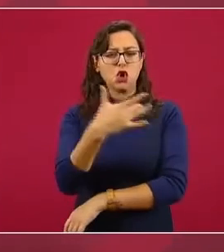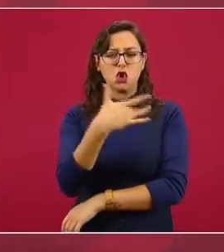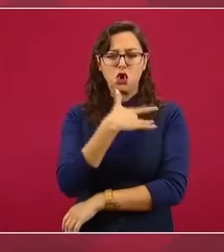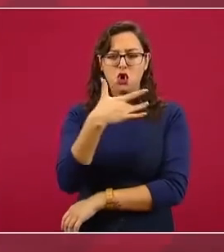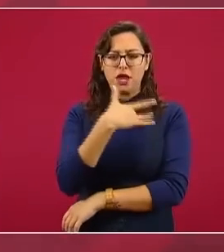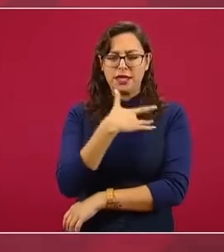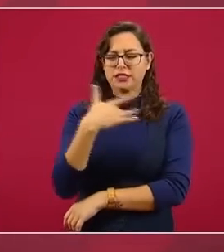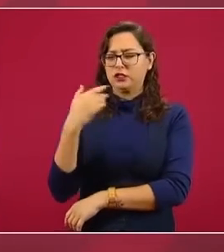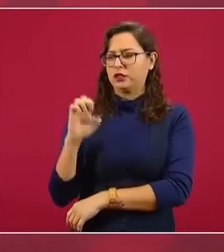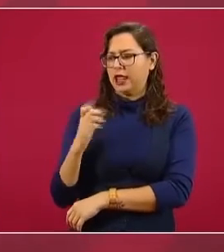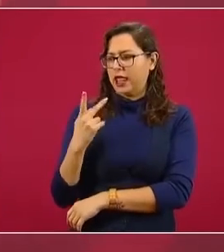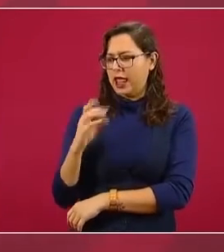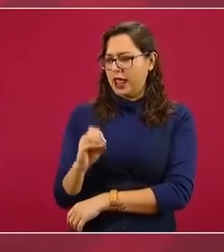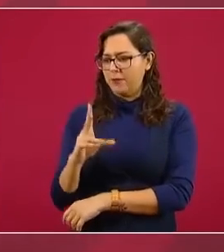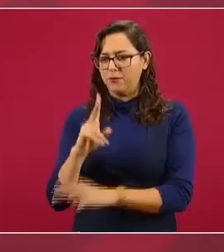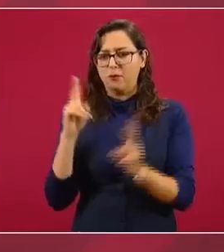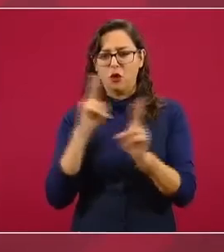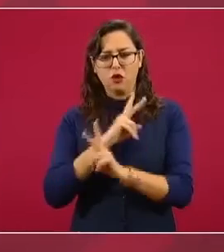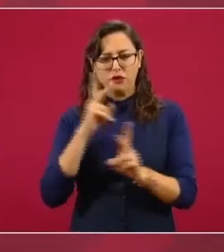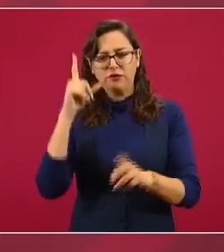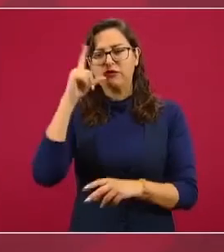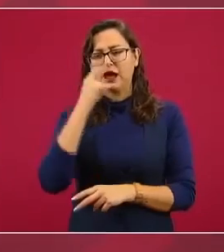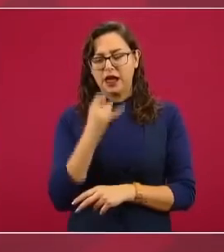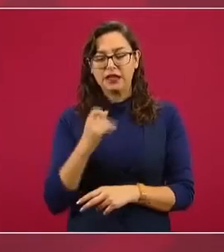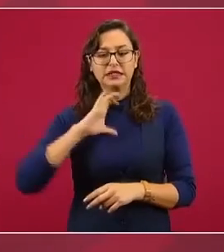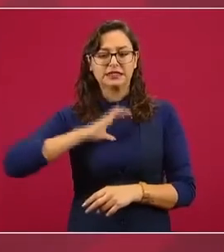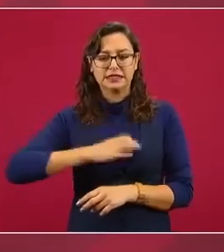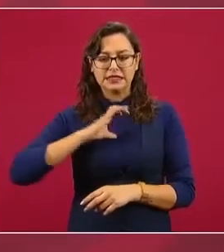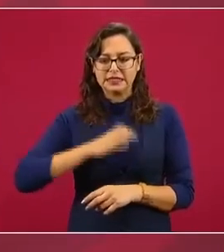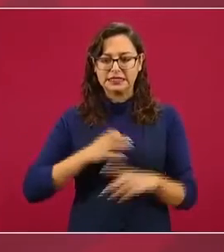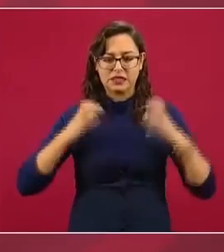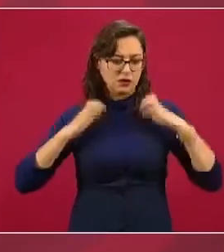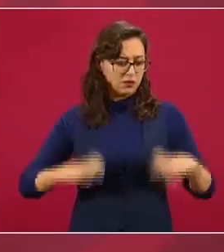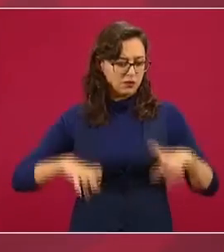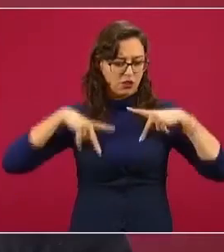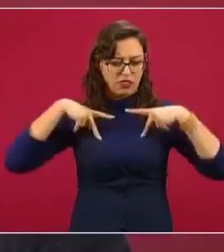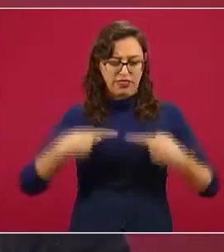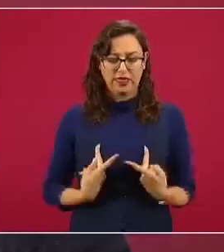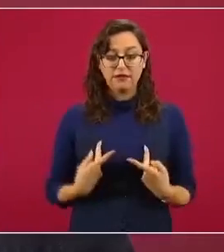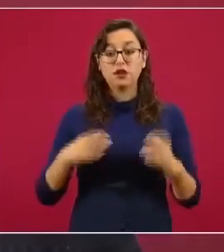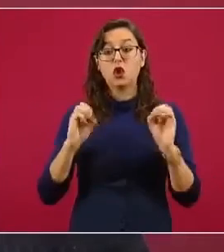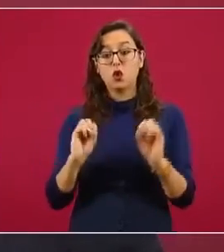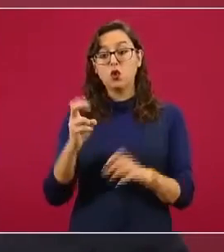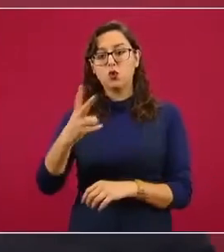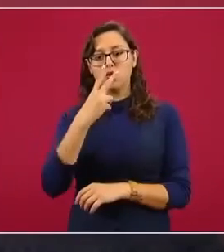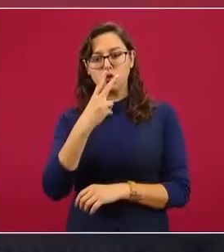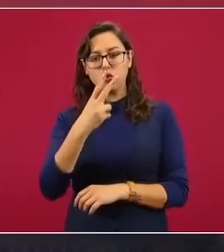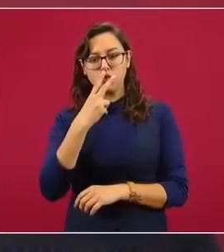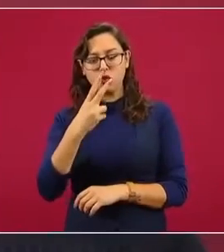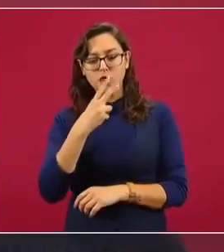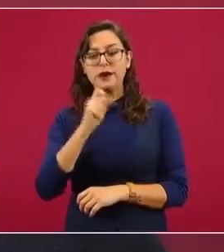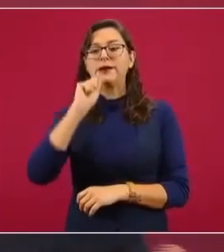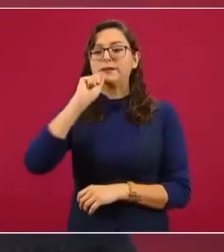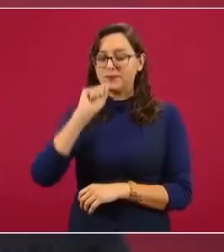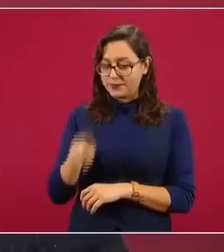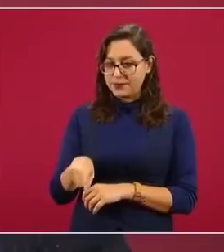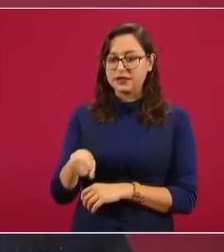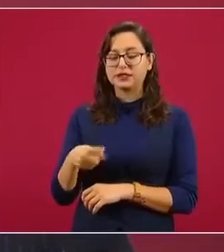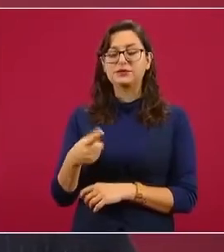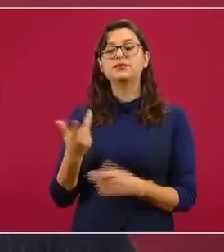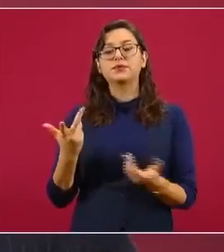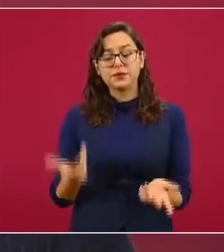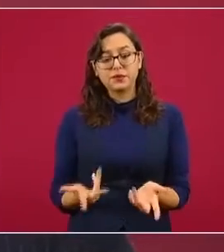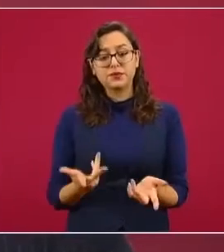enfermedades pulmonares crónicas, cáncer, diversas causas de inmunosupresión o tabaquismo, que también es una enfermedad en sí misma